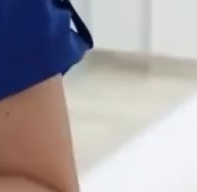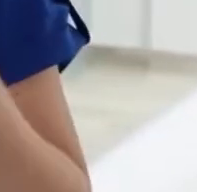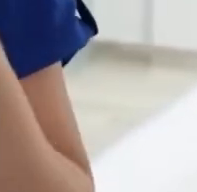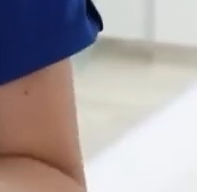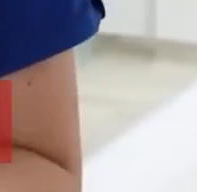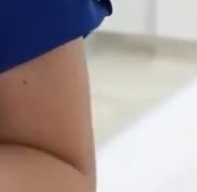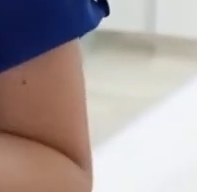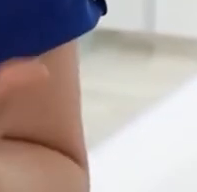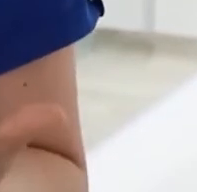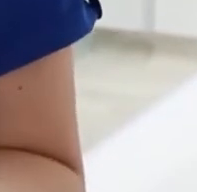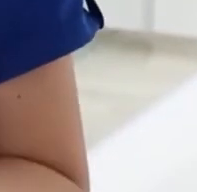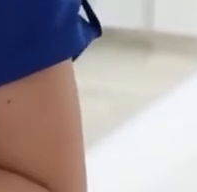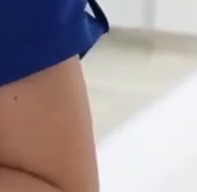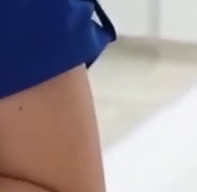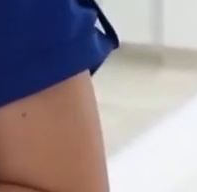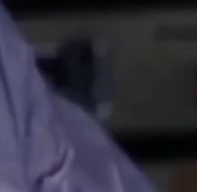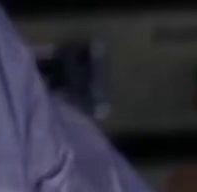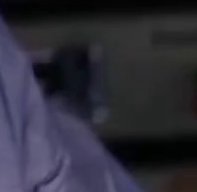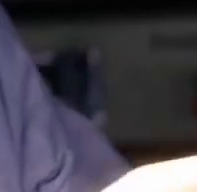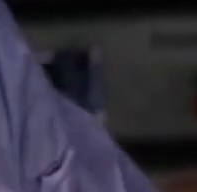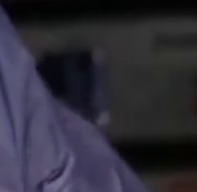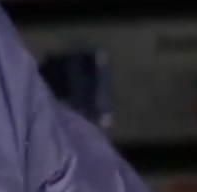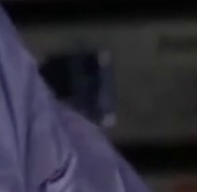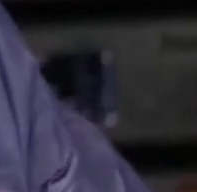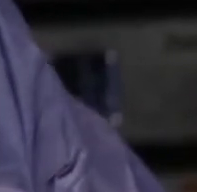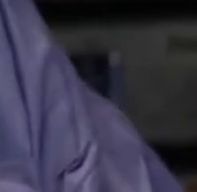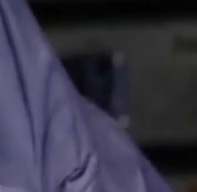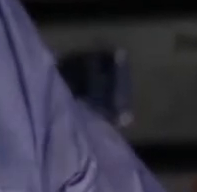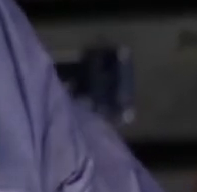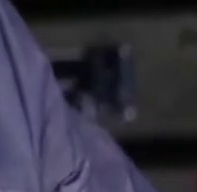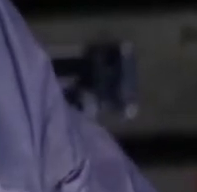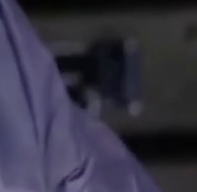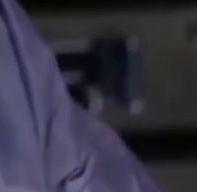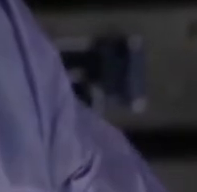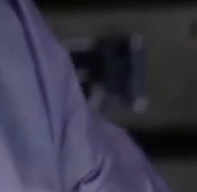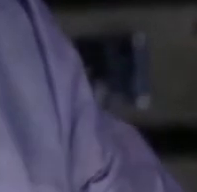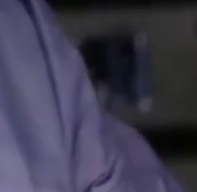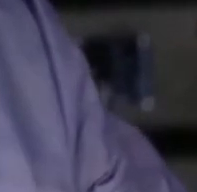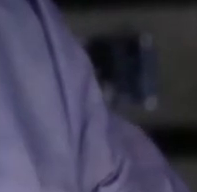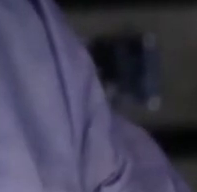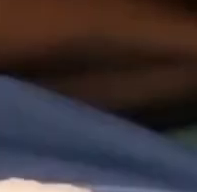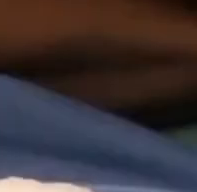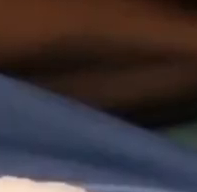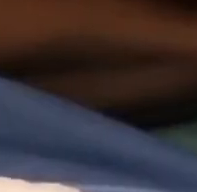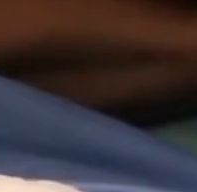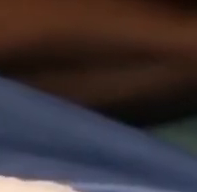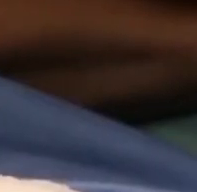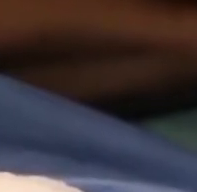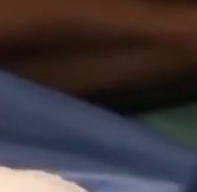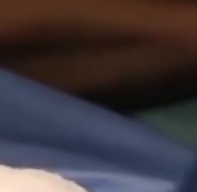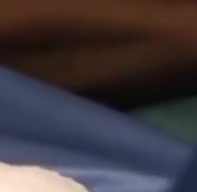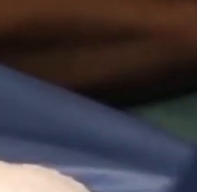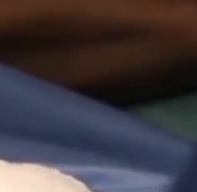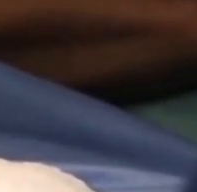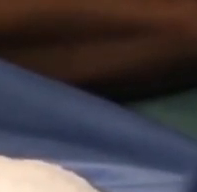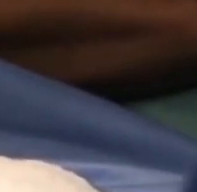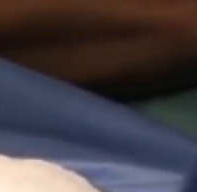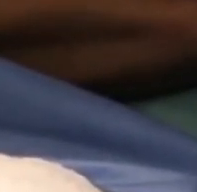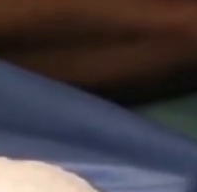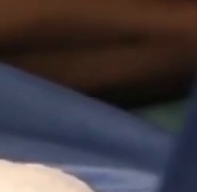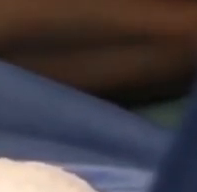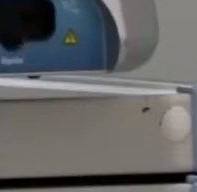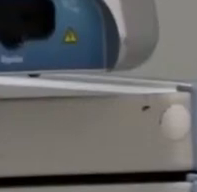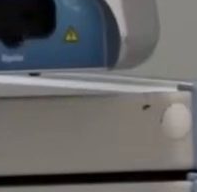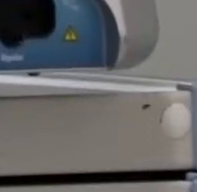rurales, indígenas, no pueden acceder a esto. Es prácticamente enseñarle al departamento, enseñarle al país de que en Pasto podemos hacer grandes cosas,